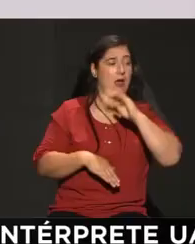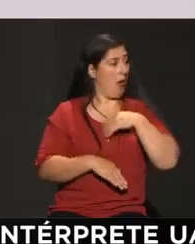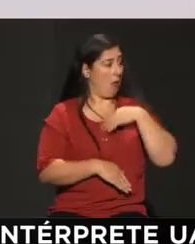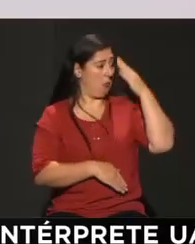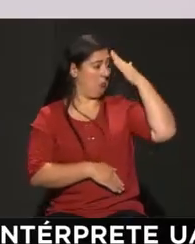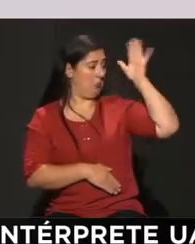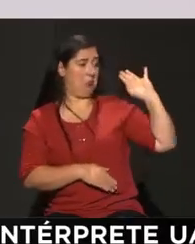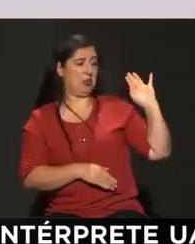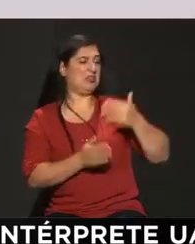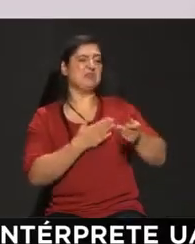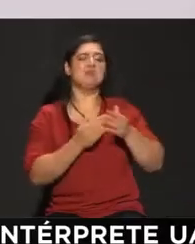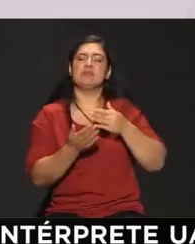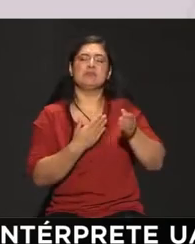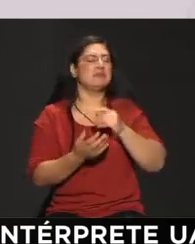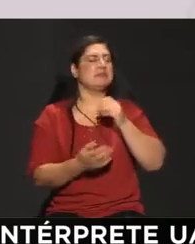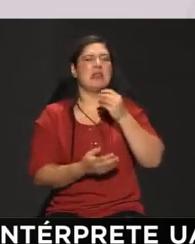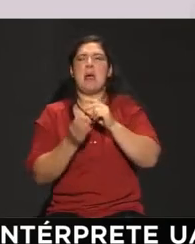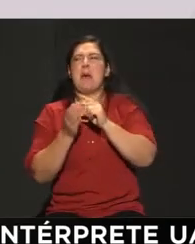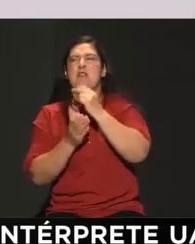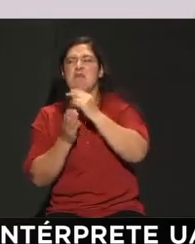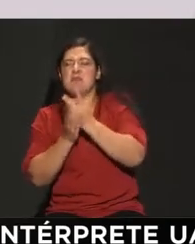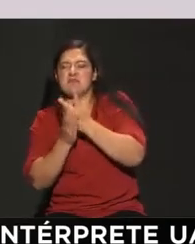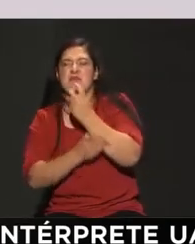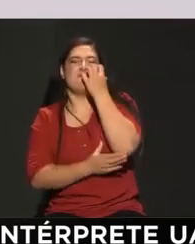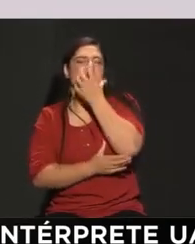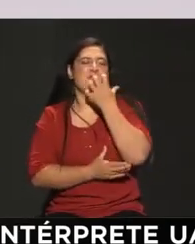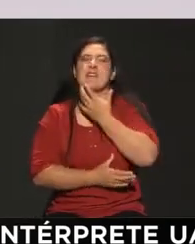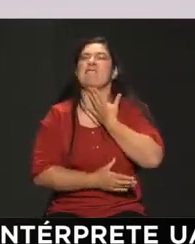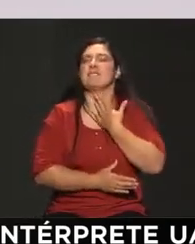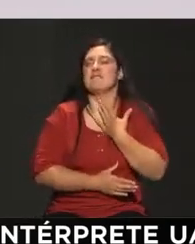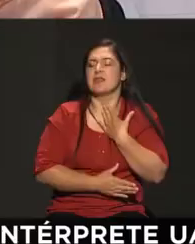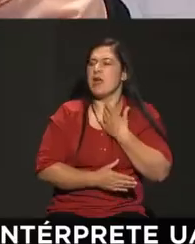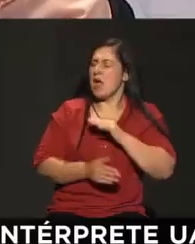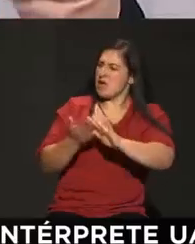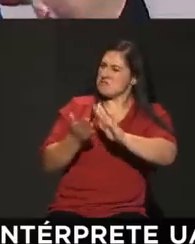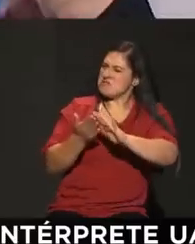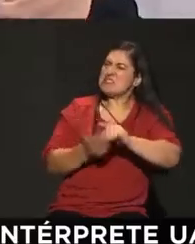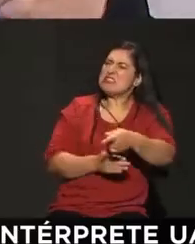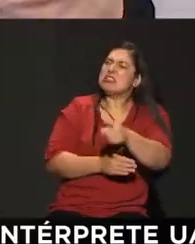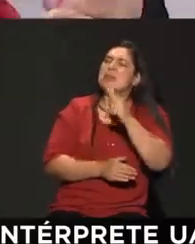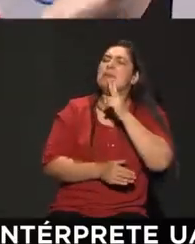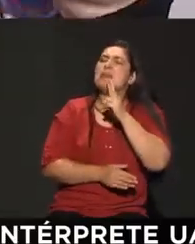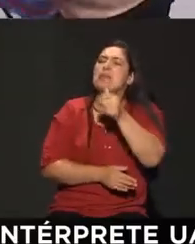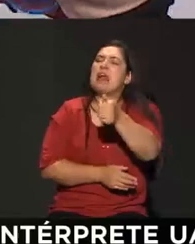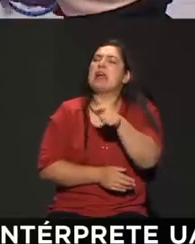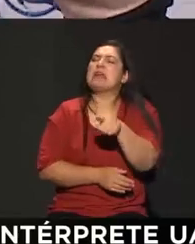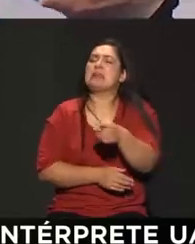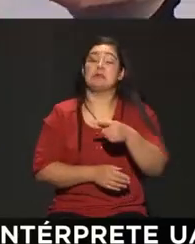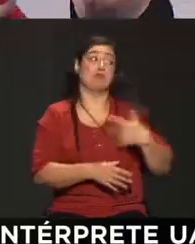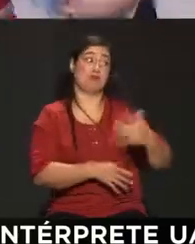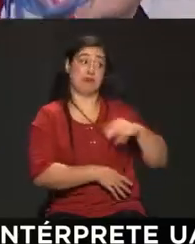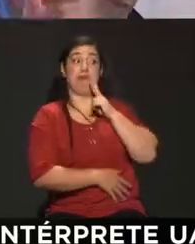Ni idea, pero me encantan las frutas, las verduras, entonces... ¿Y qué es la vitamina A? ¿Para qué sirve? Ay, la vitamina A es